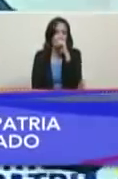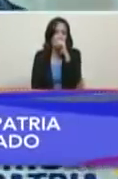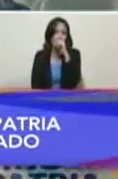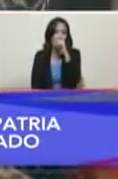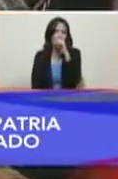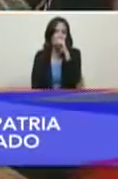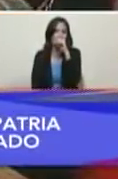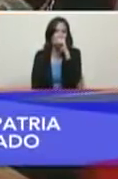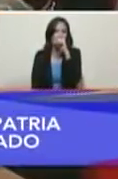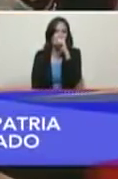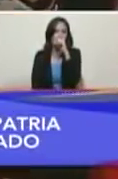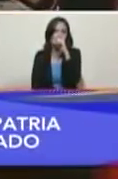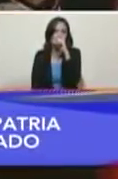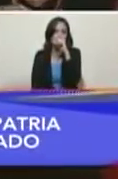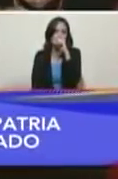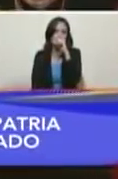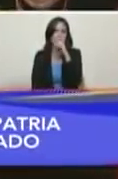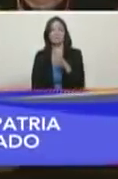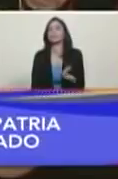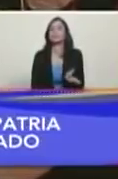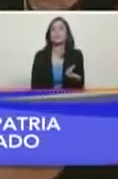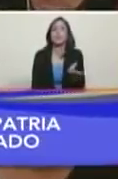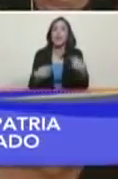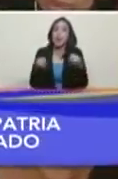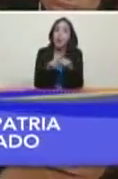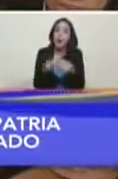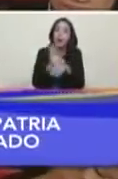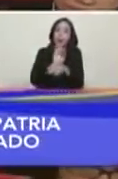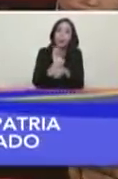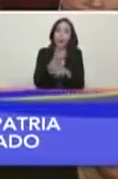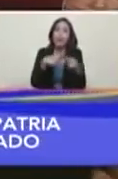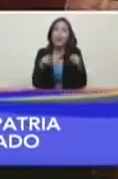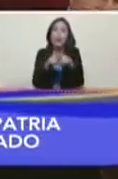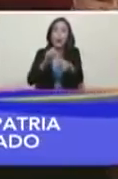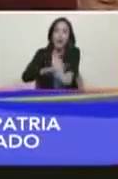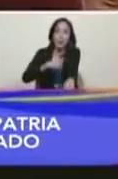Los ecuatorianos son nuestros hermanos en Bolívar, en Sucre.